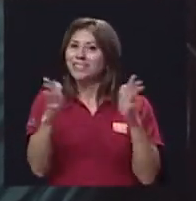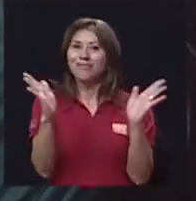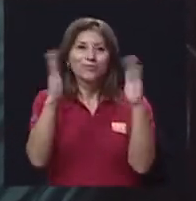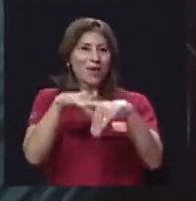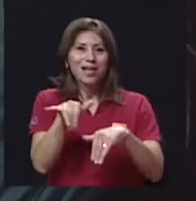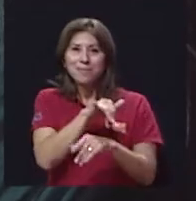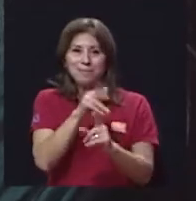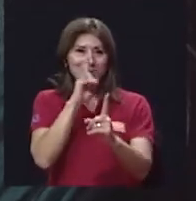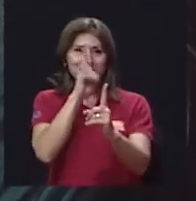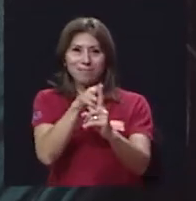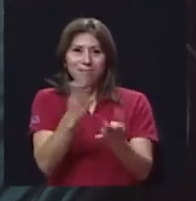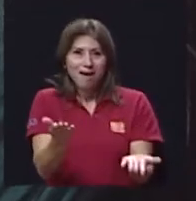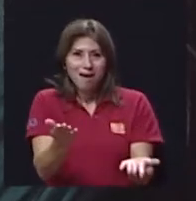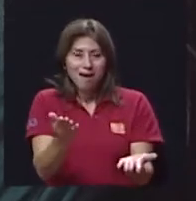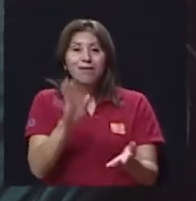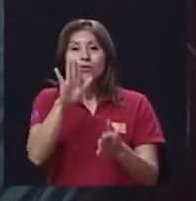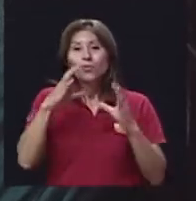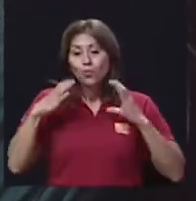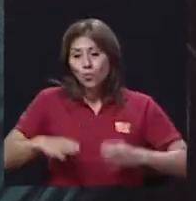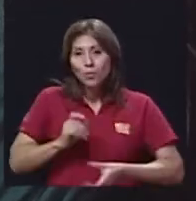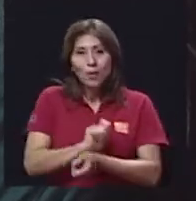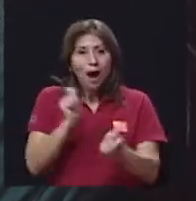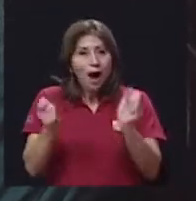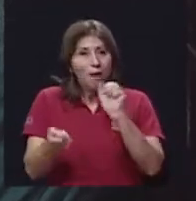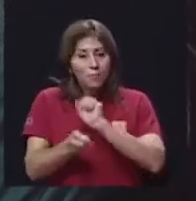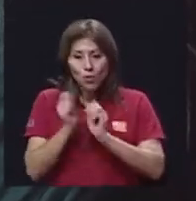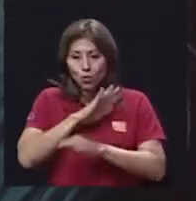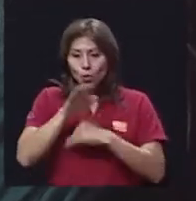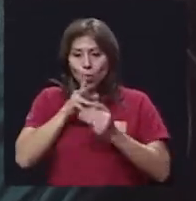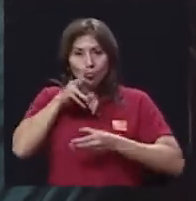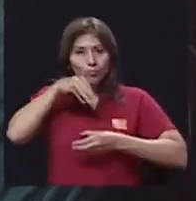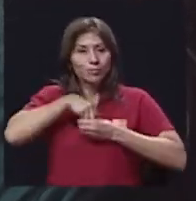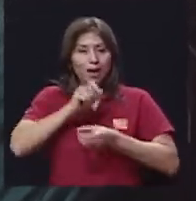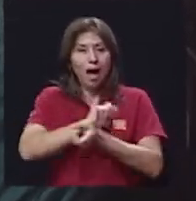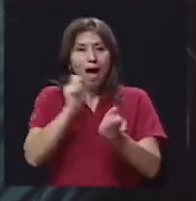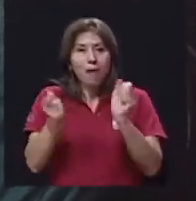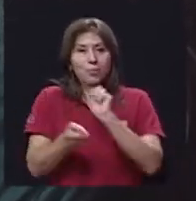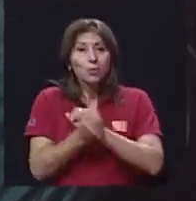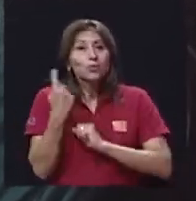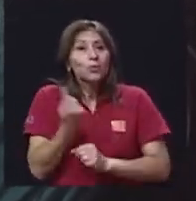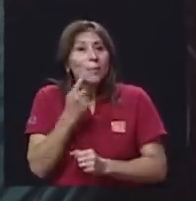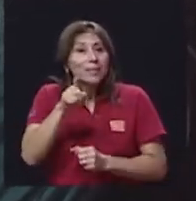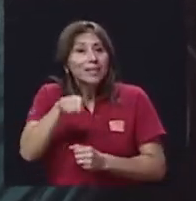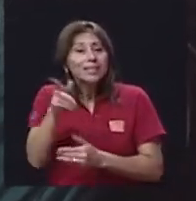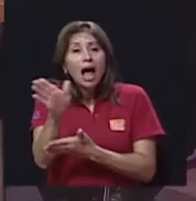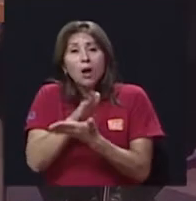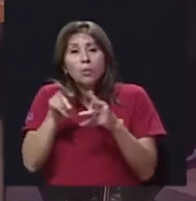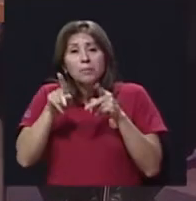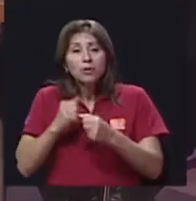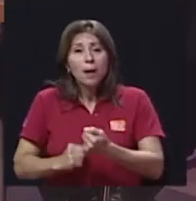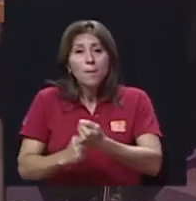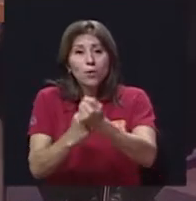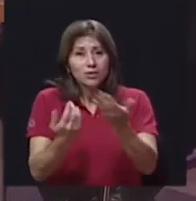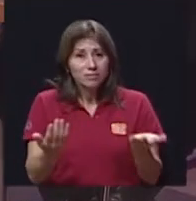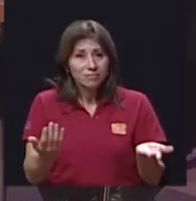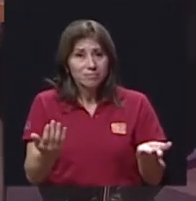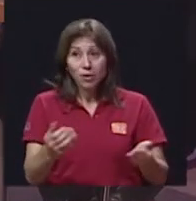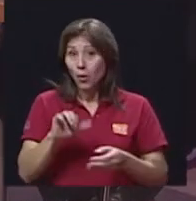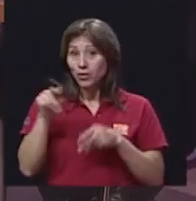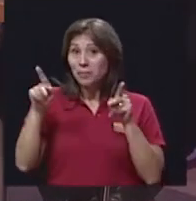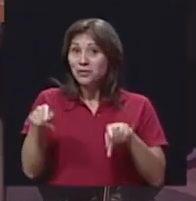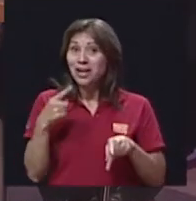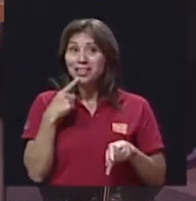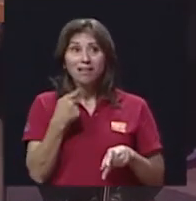cambiaron nada manetas alguien que te apoye y que le diga yo también estoy igual que